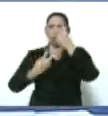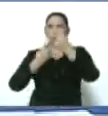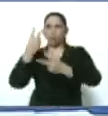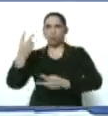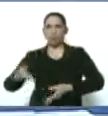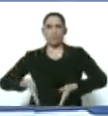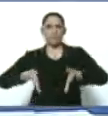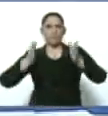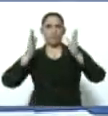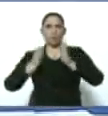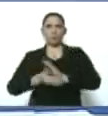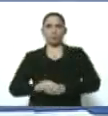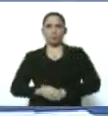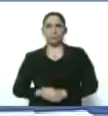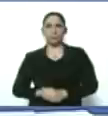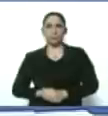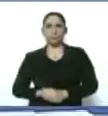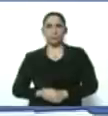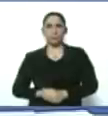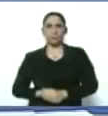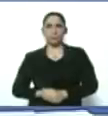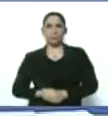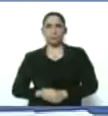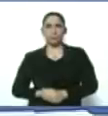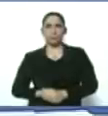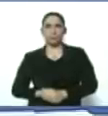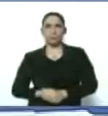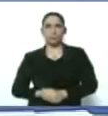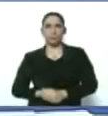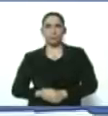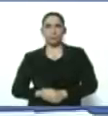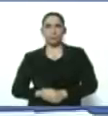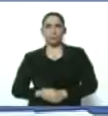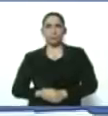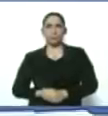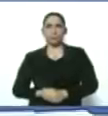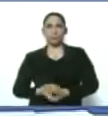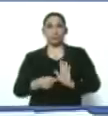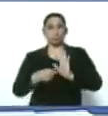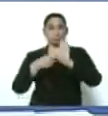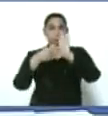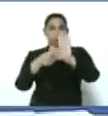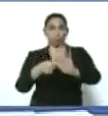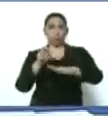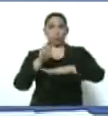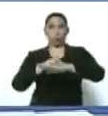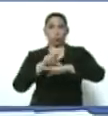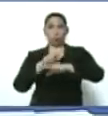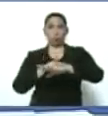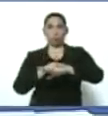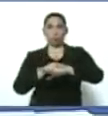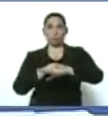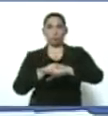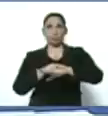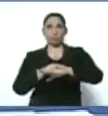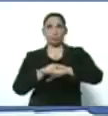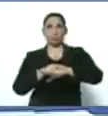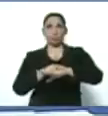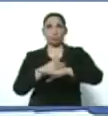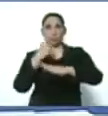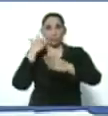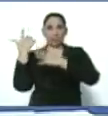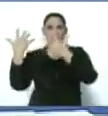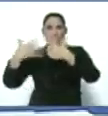planta Espromet Bio. Allá está, bueno, para que nos muestre el doctor Gerardo Briceño, esta